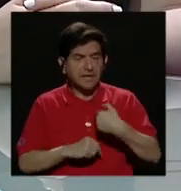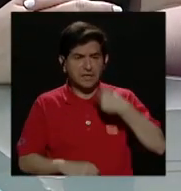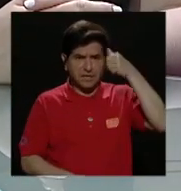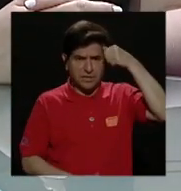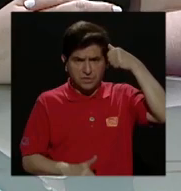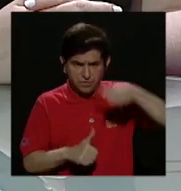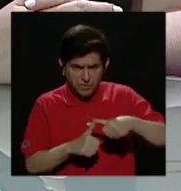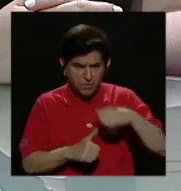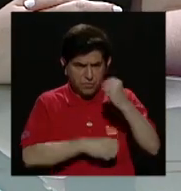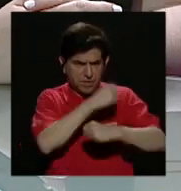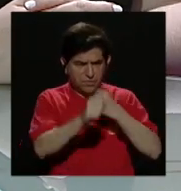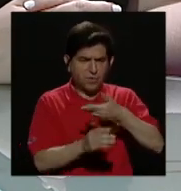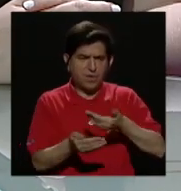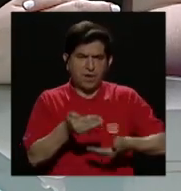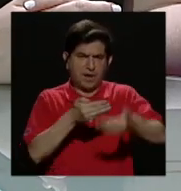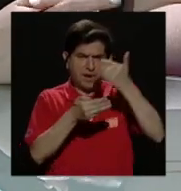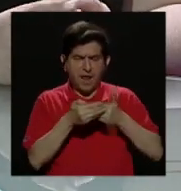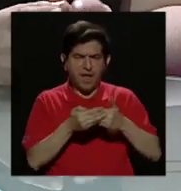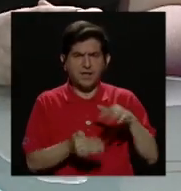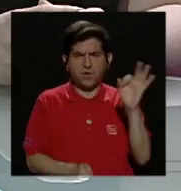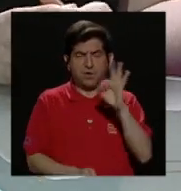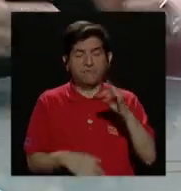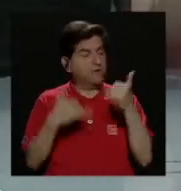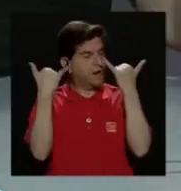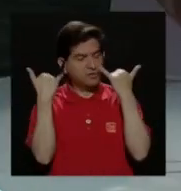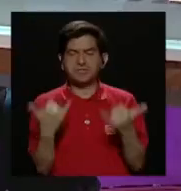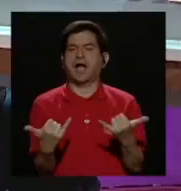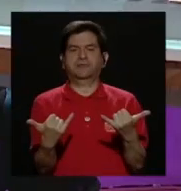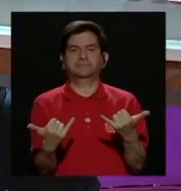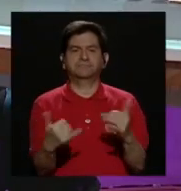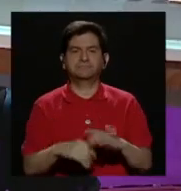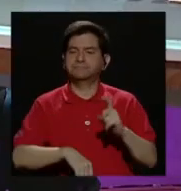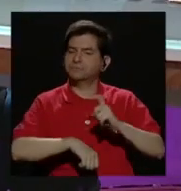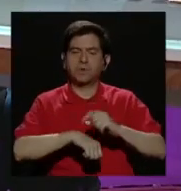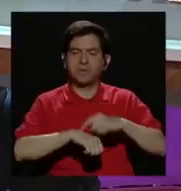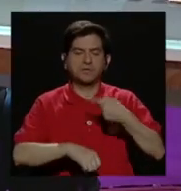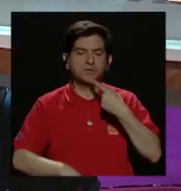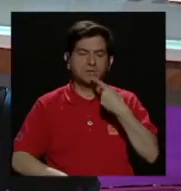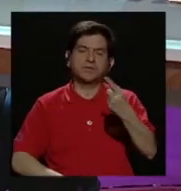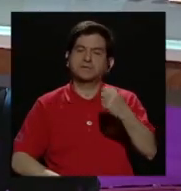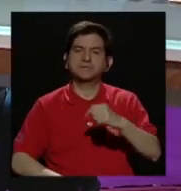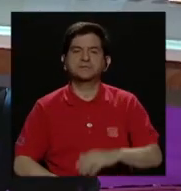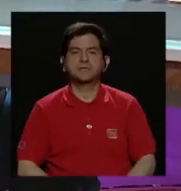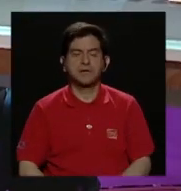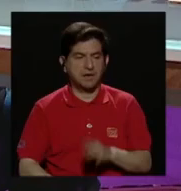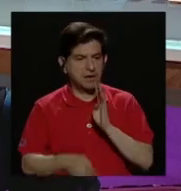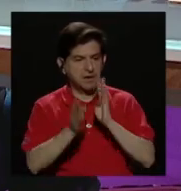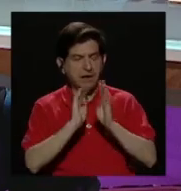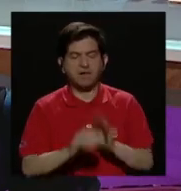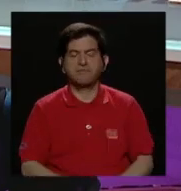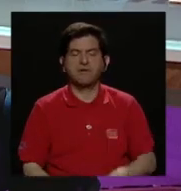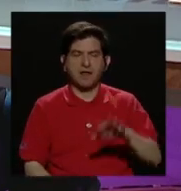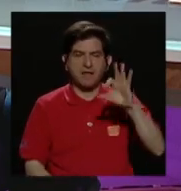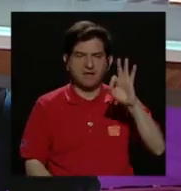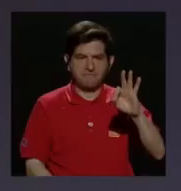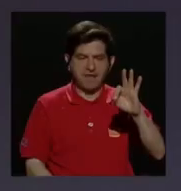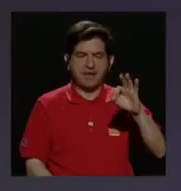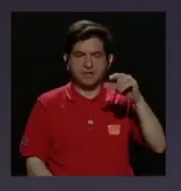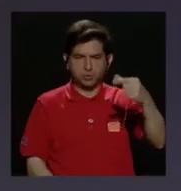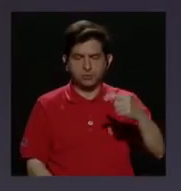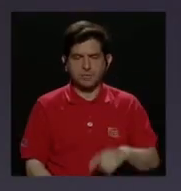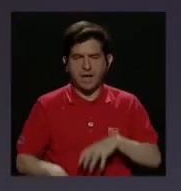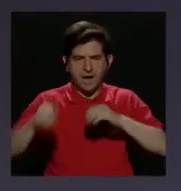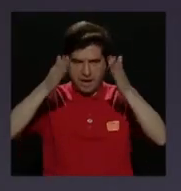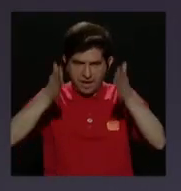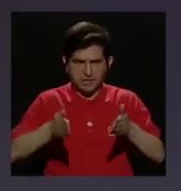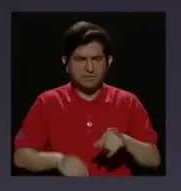que ya el año pasado, en febrero, dije como, bueno, ya, hasta aquí. O sea, hablé con Feli Guzmán, que es también activista